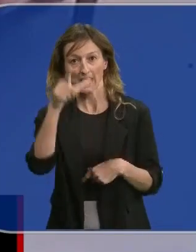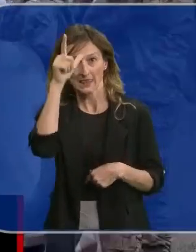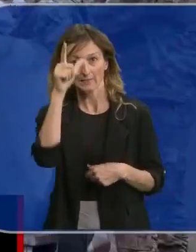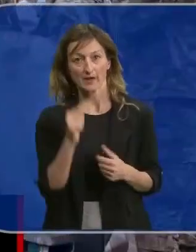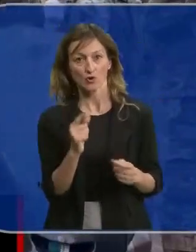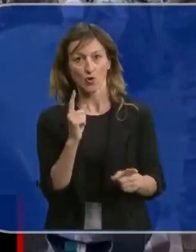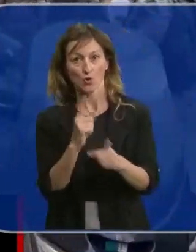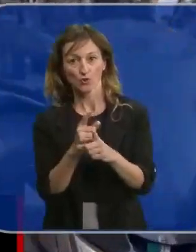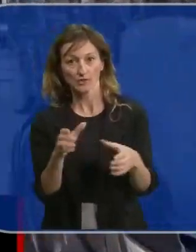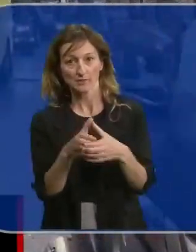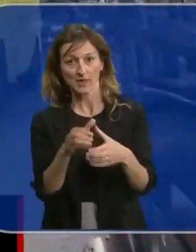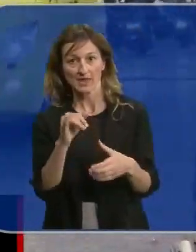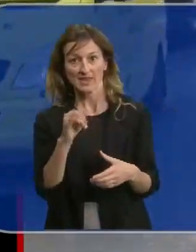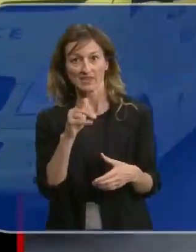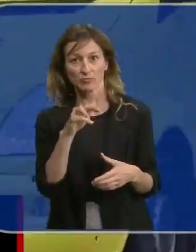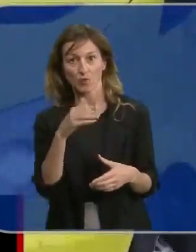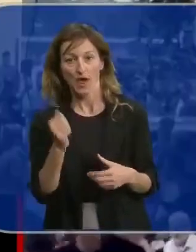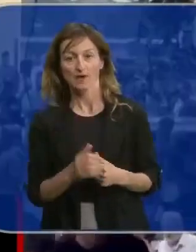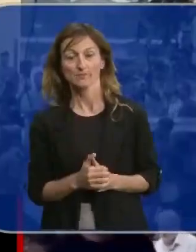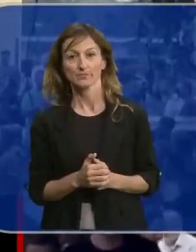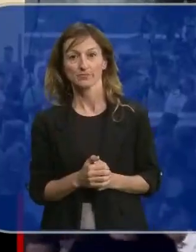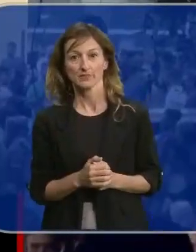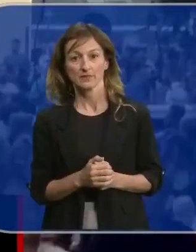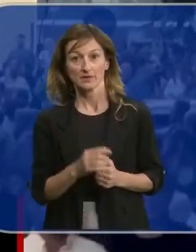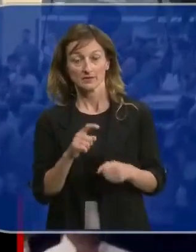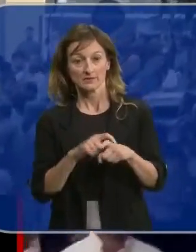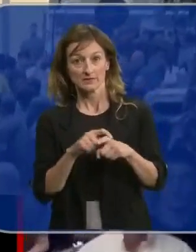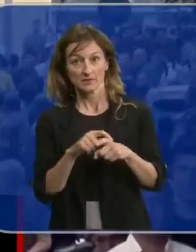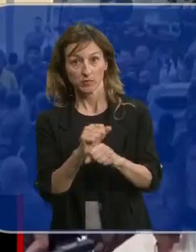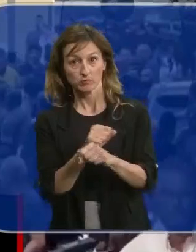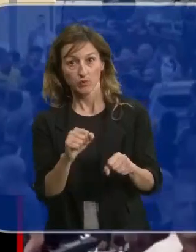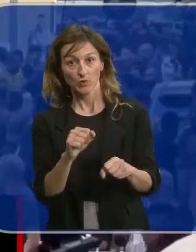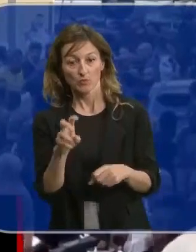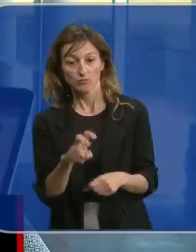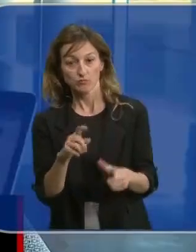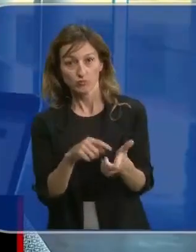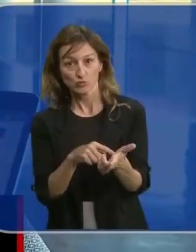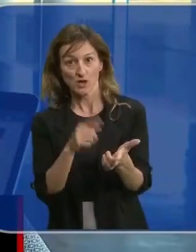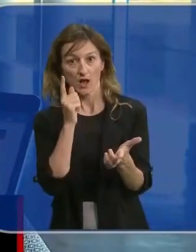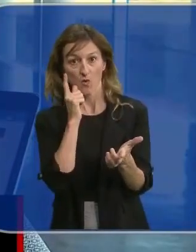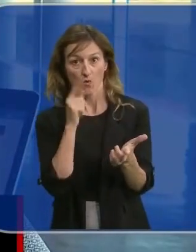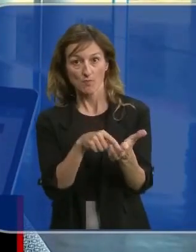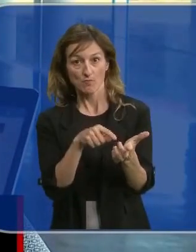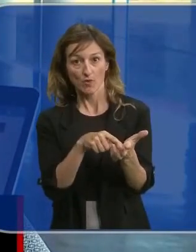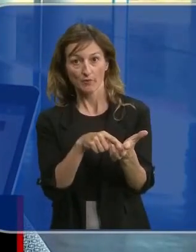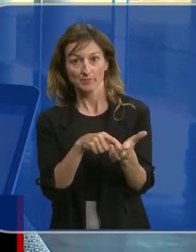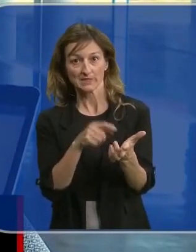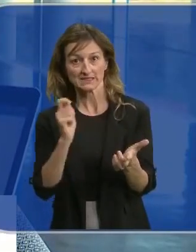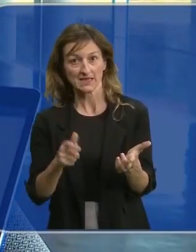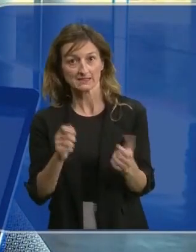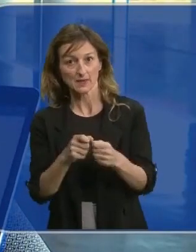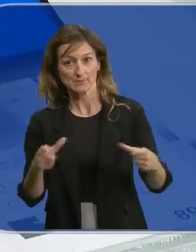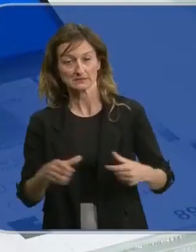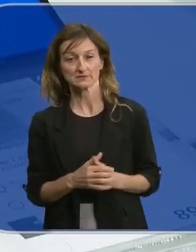Líbano contra miembros de ibul advierte que las intervenciones de este tipo en dispositiv como los buscas o los móviles serán cada vez